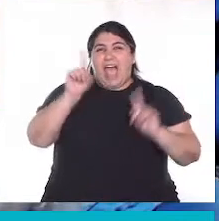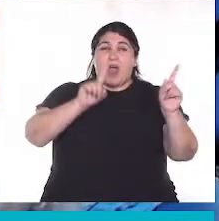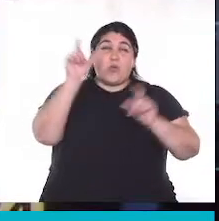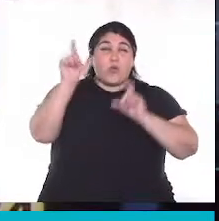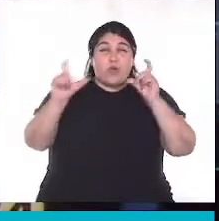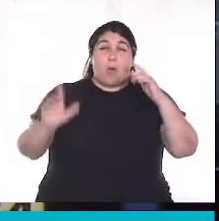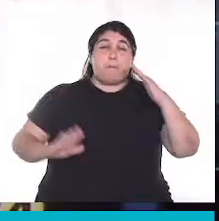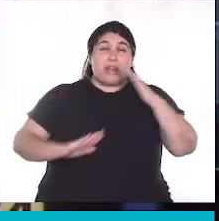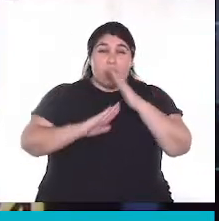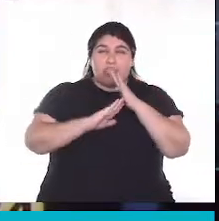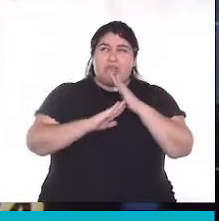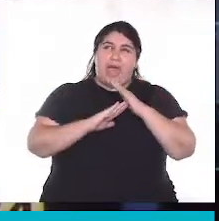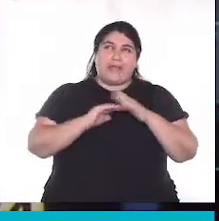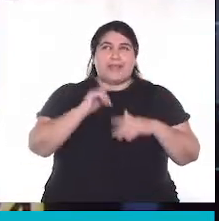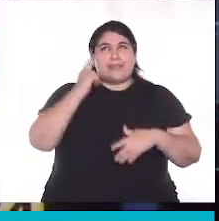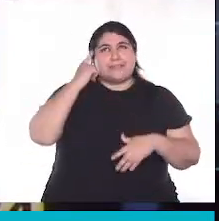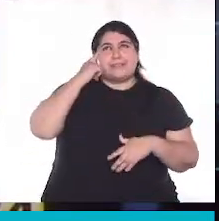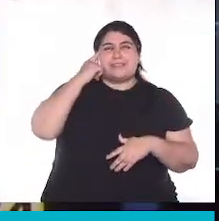diputados y diputadas.